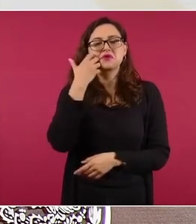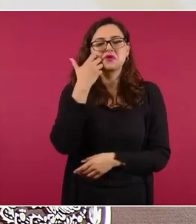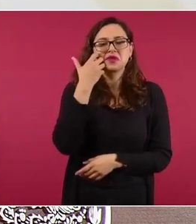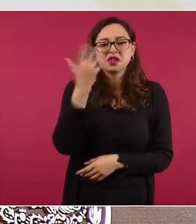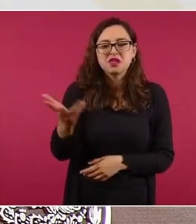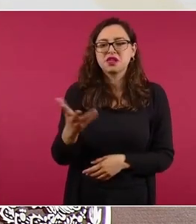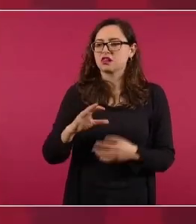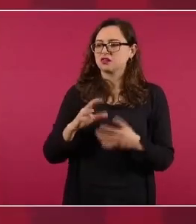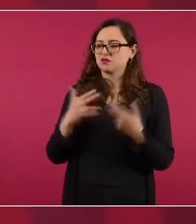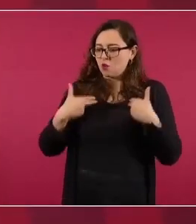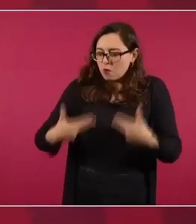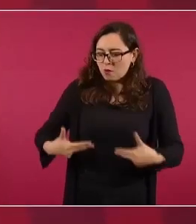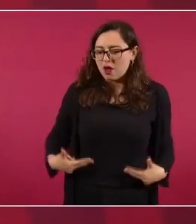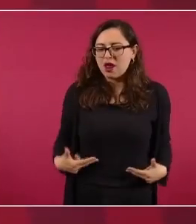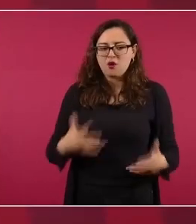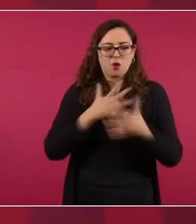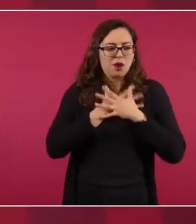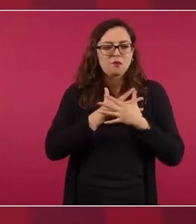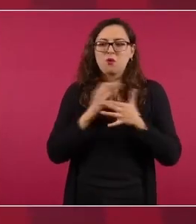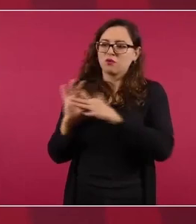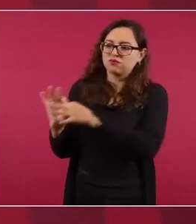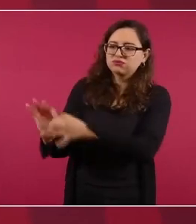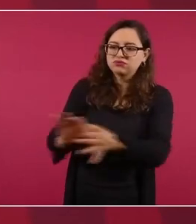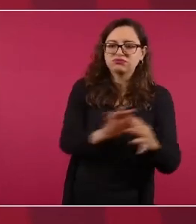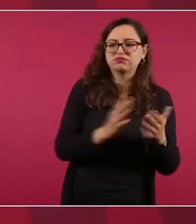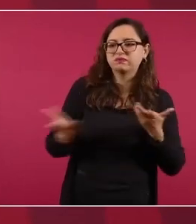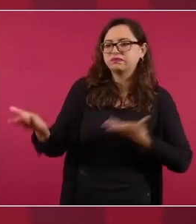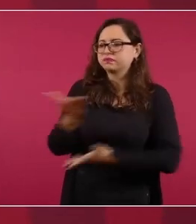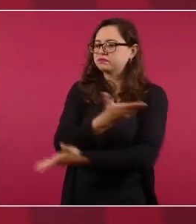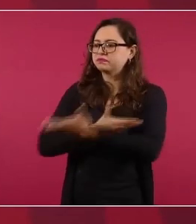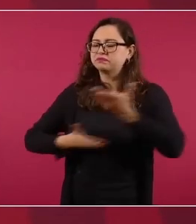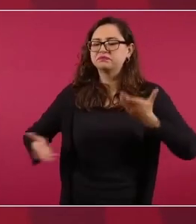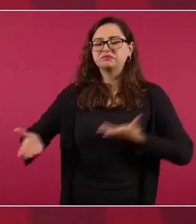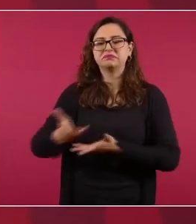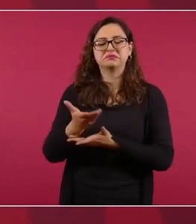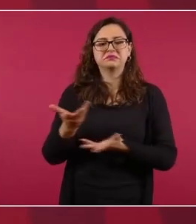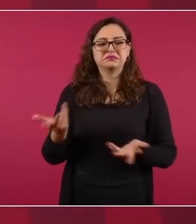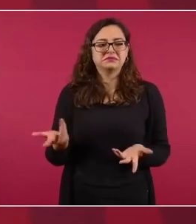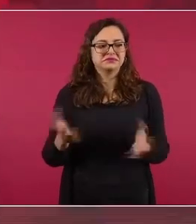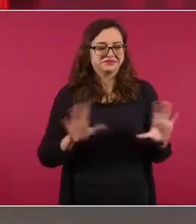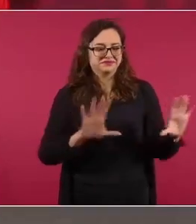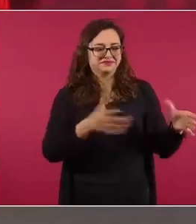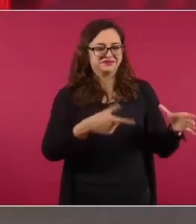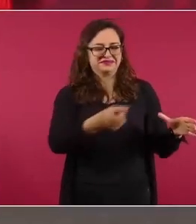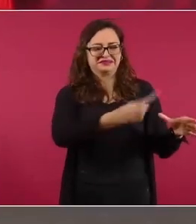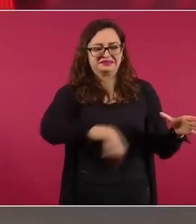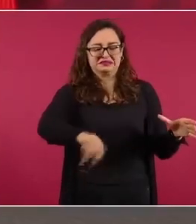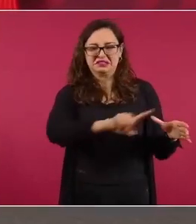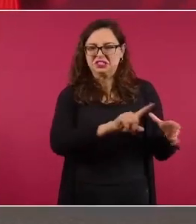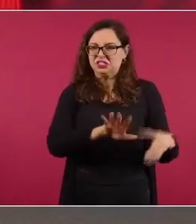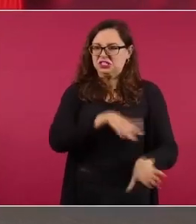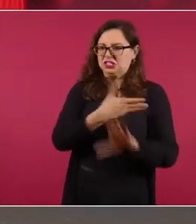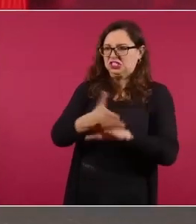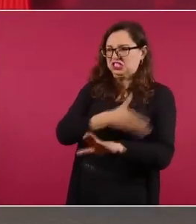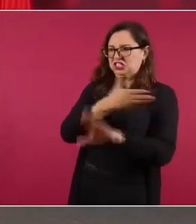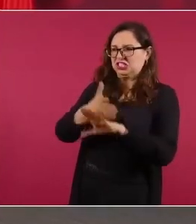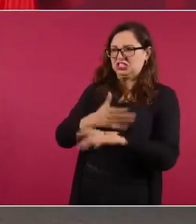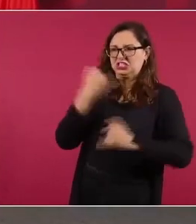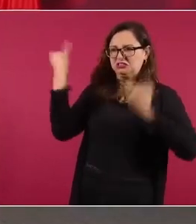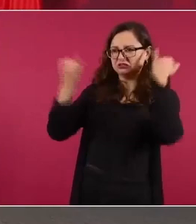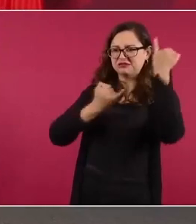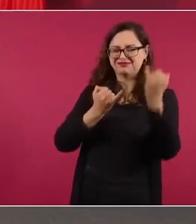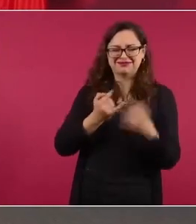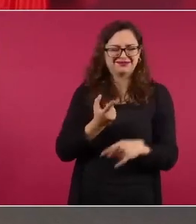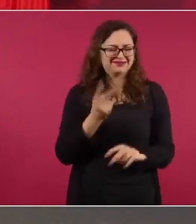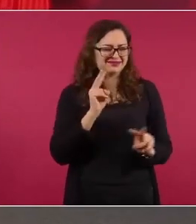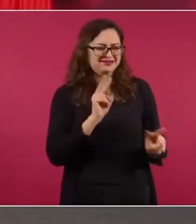de amor al prójimo. Todas esas cosas resultan muy vulgares, bajas,